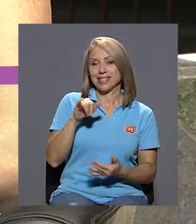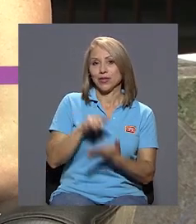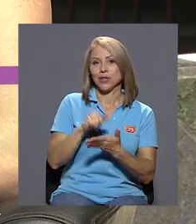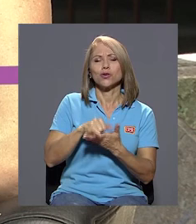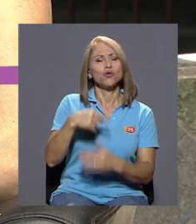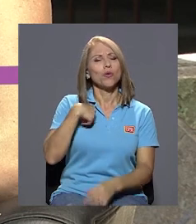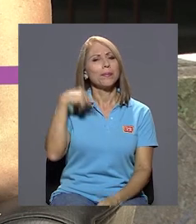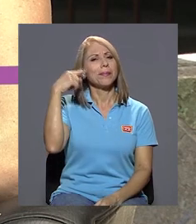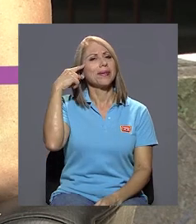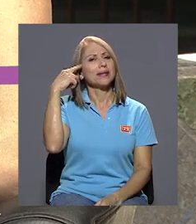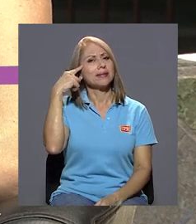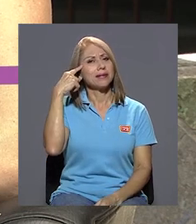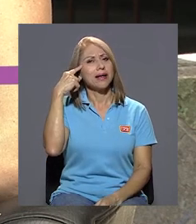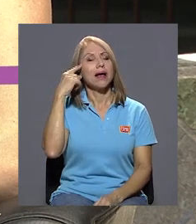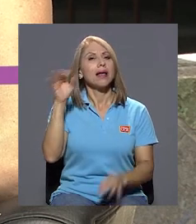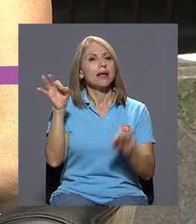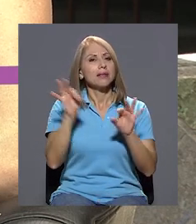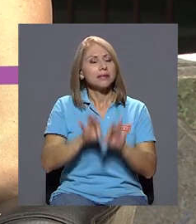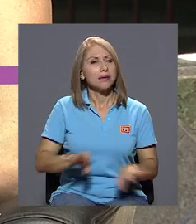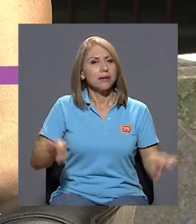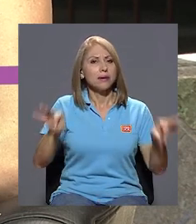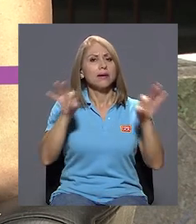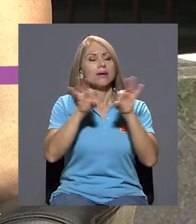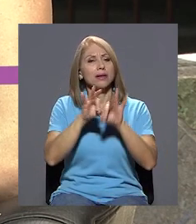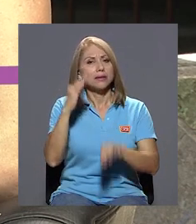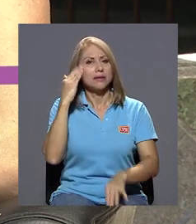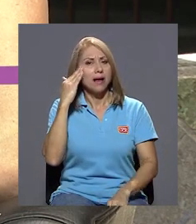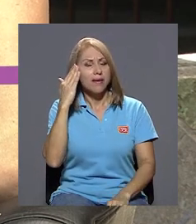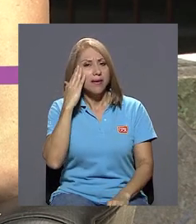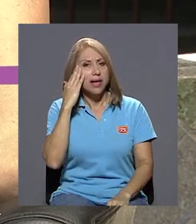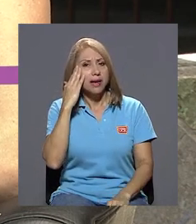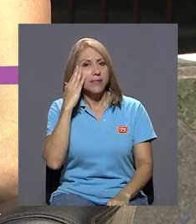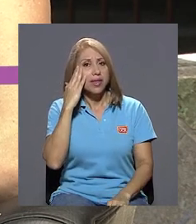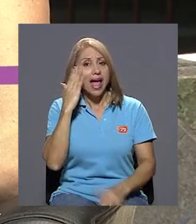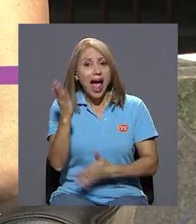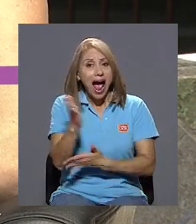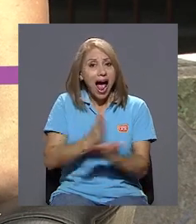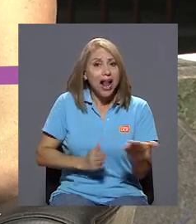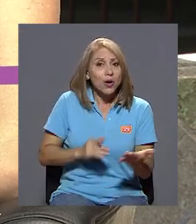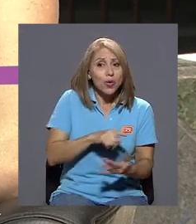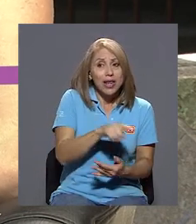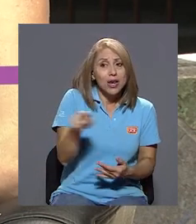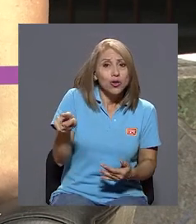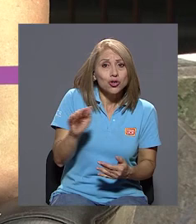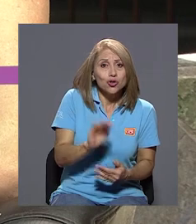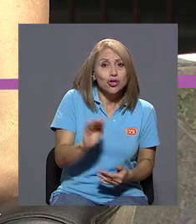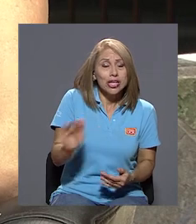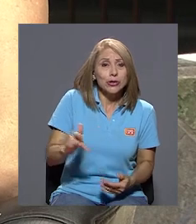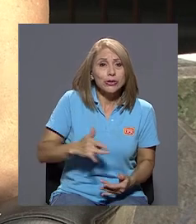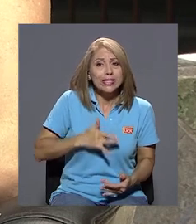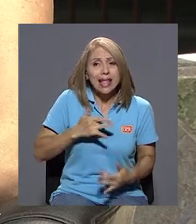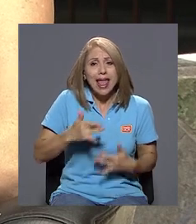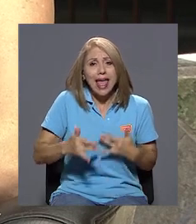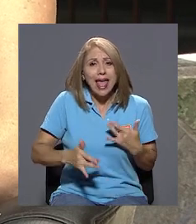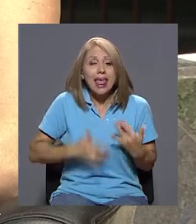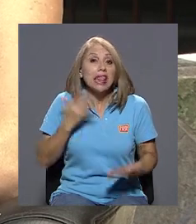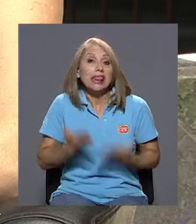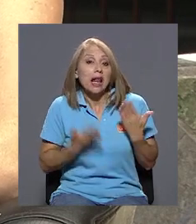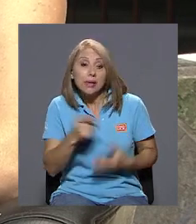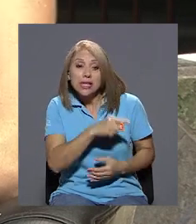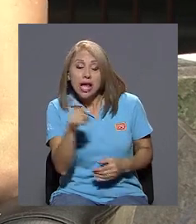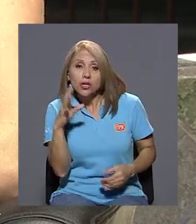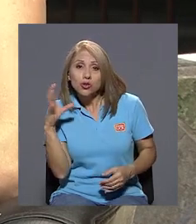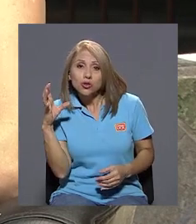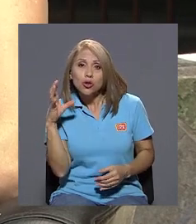estaba diciendo eso, que sí es importante saber que algunos de esos síntomas, porque tal vez a los niños se los